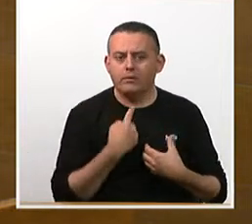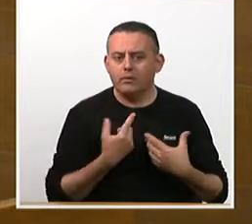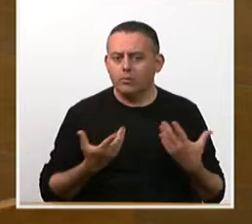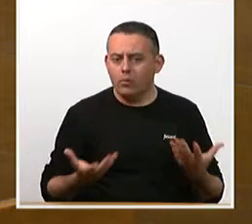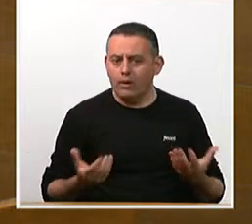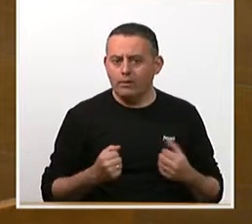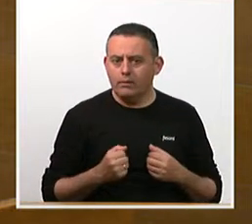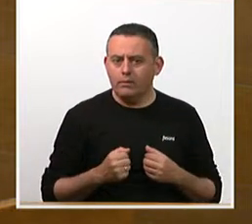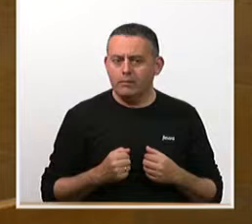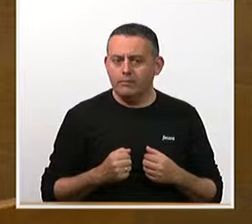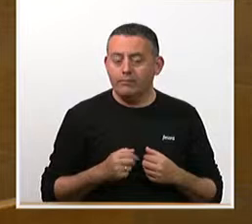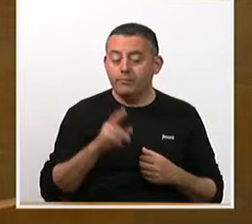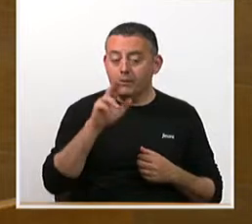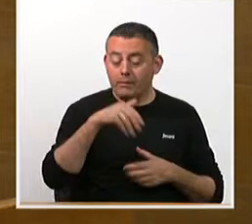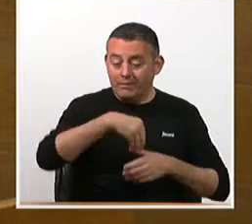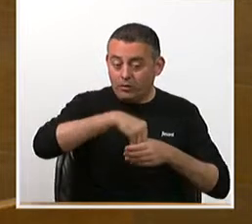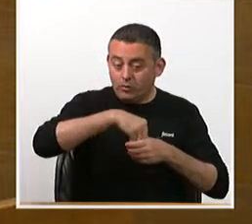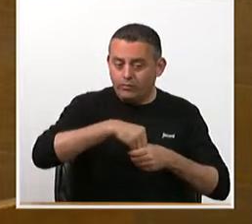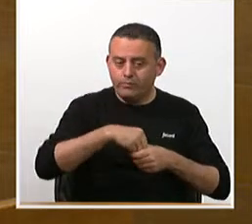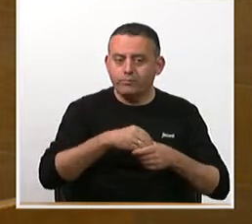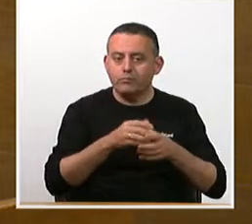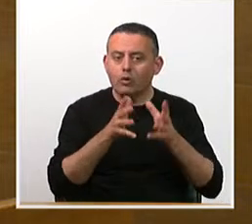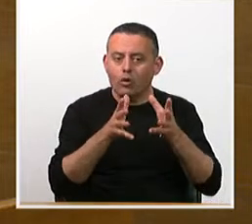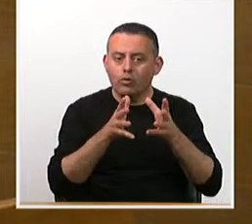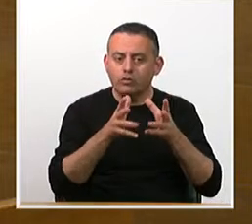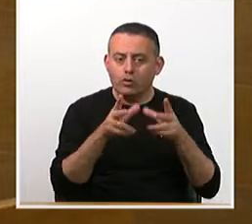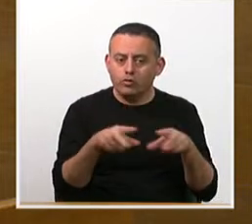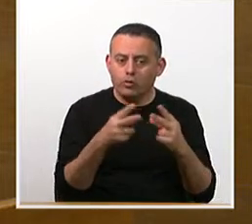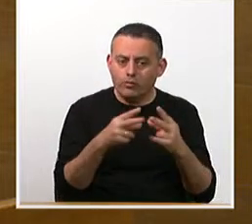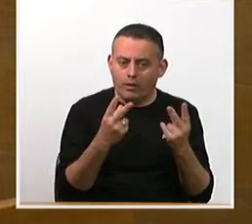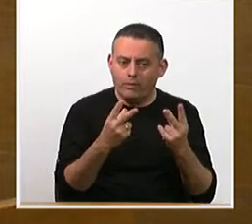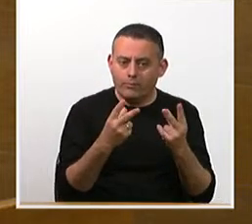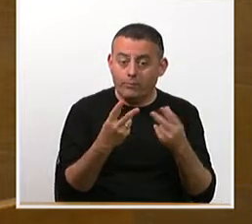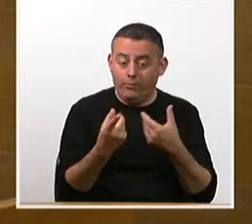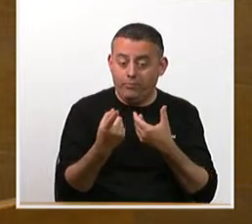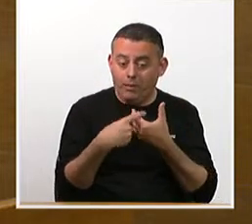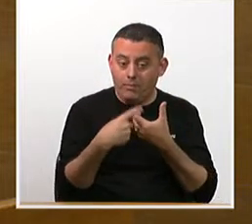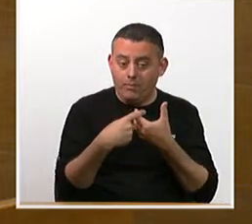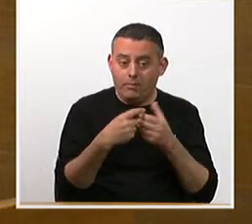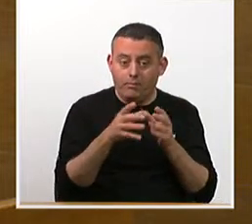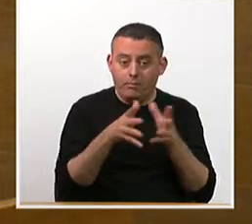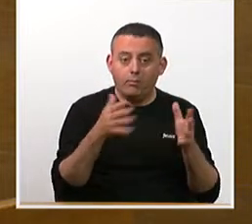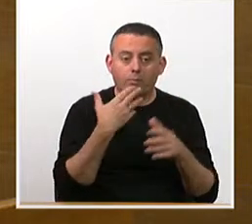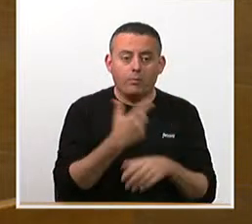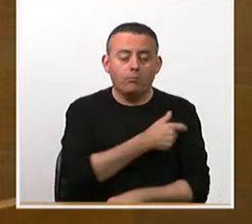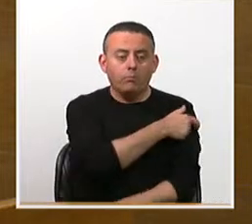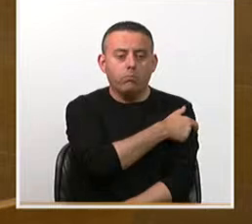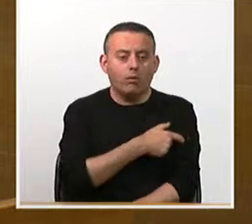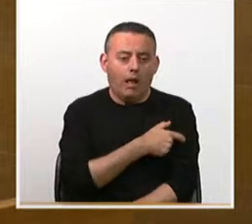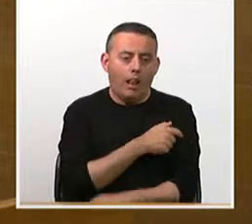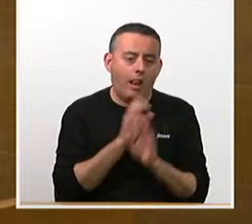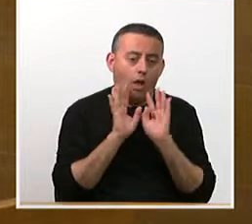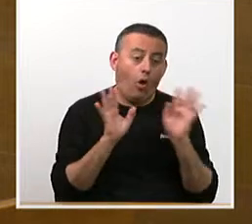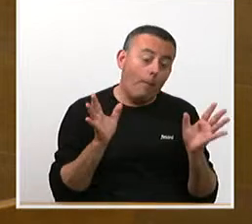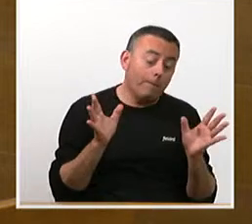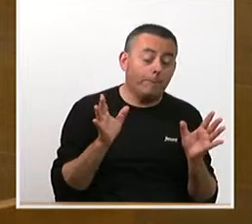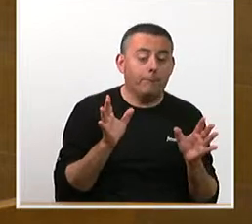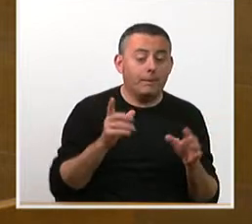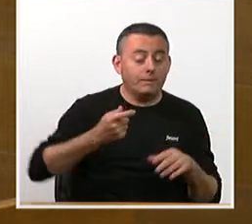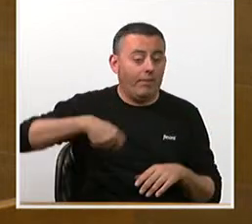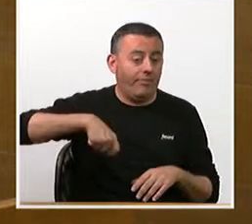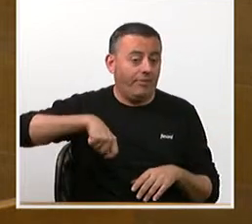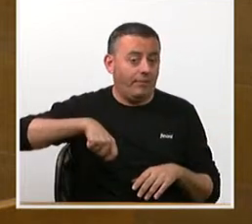la naturaleza de los consejos sociales las personas que desempeñan el cargo de local o presidente eh por la parte